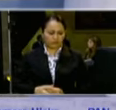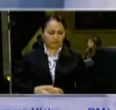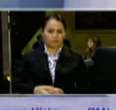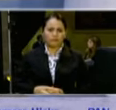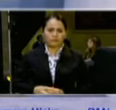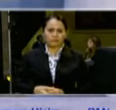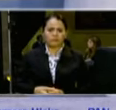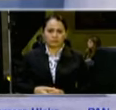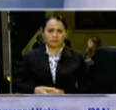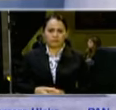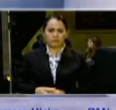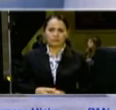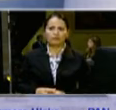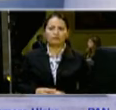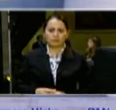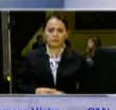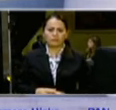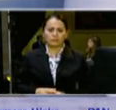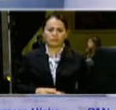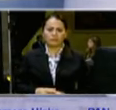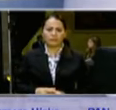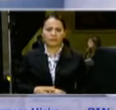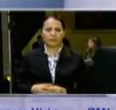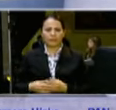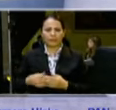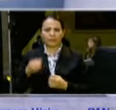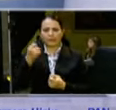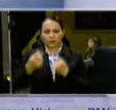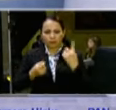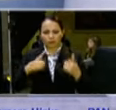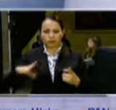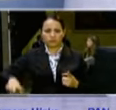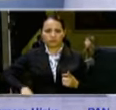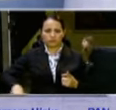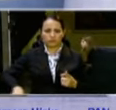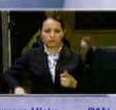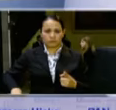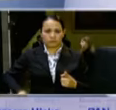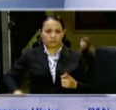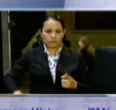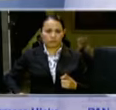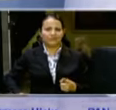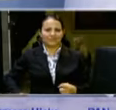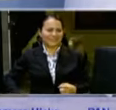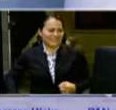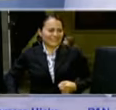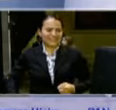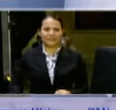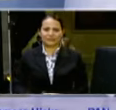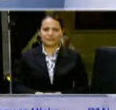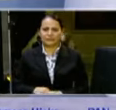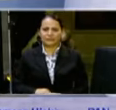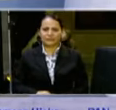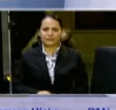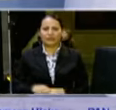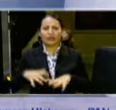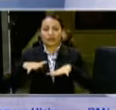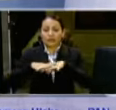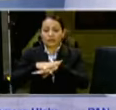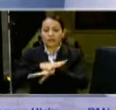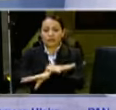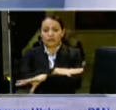de académicos, empresarios y algunos funcionarios gubernamentales y de los congresos, se transformó en